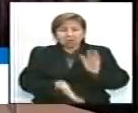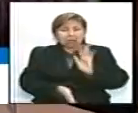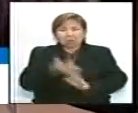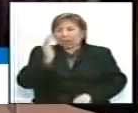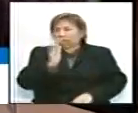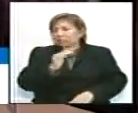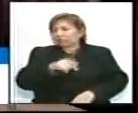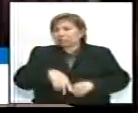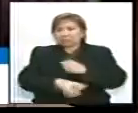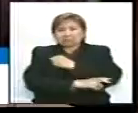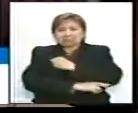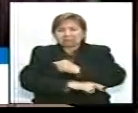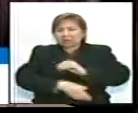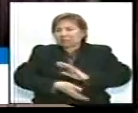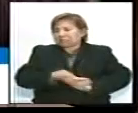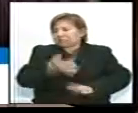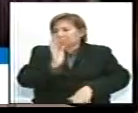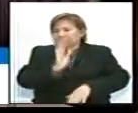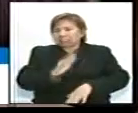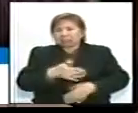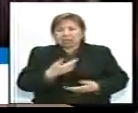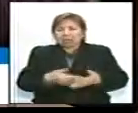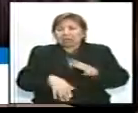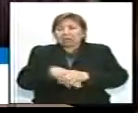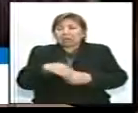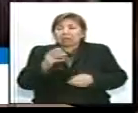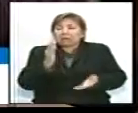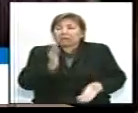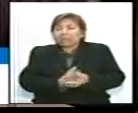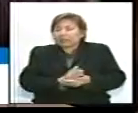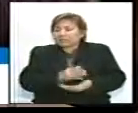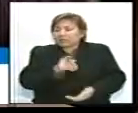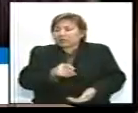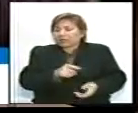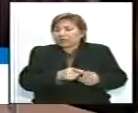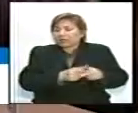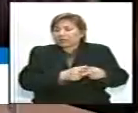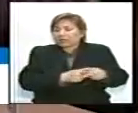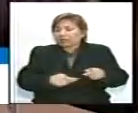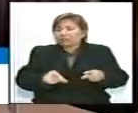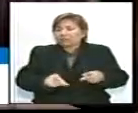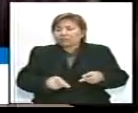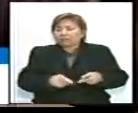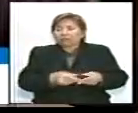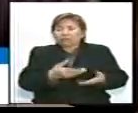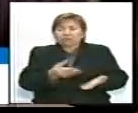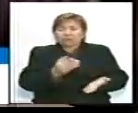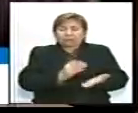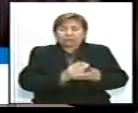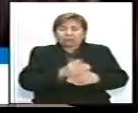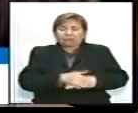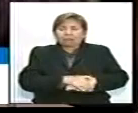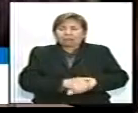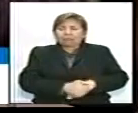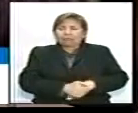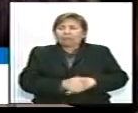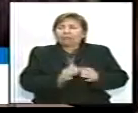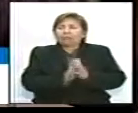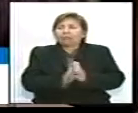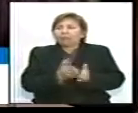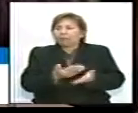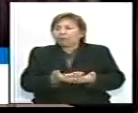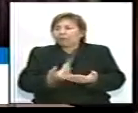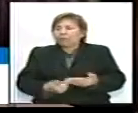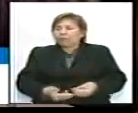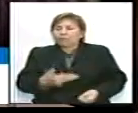país. Incluso esa detención, ese impedimento de salida, señor presidente, congresista Alcorta, a través de la presidencia, lo pudieron haber dado